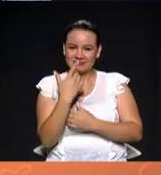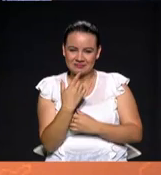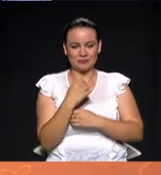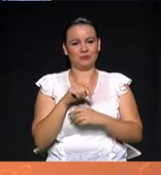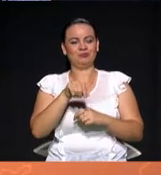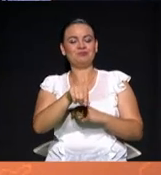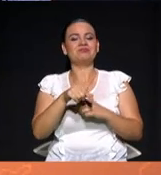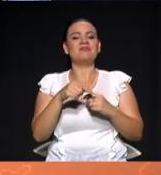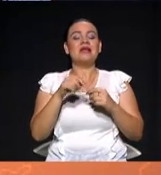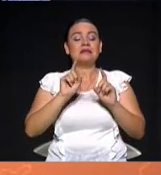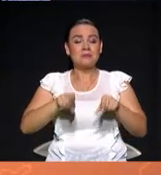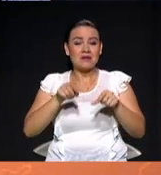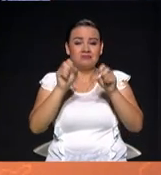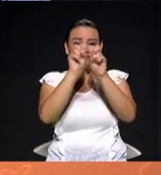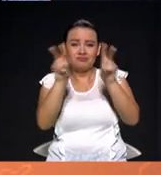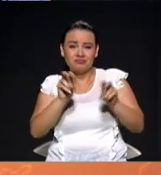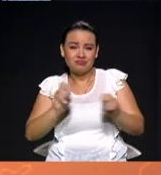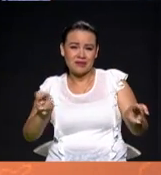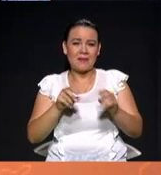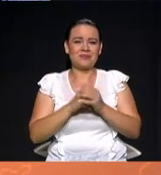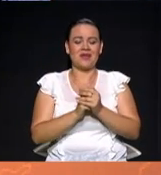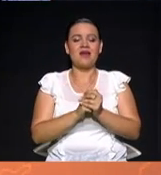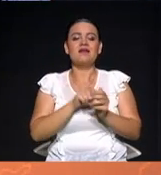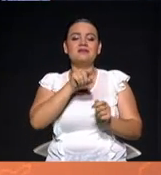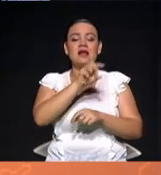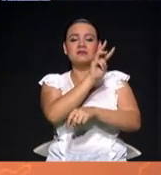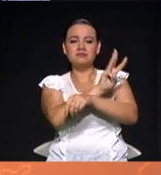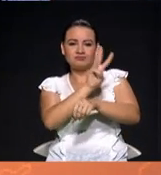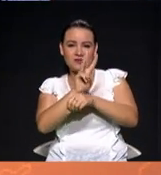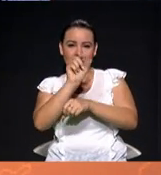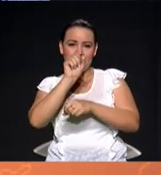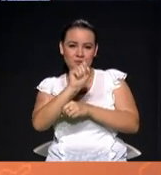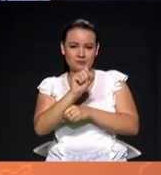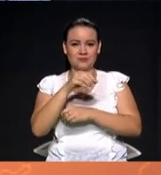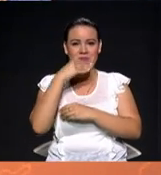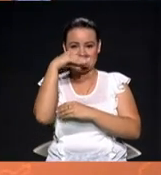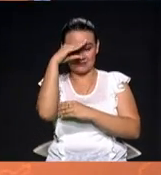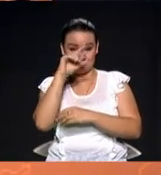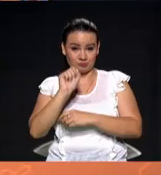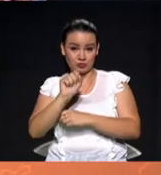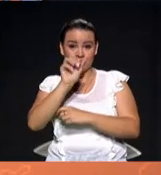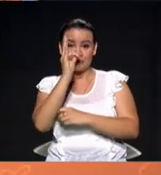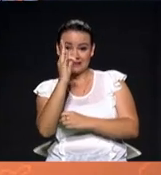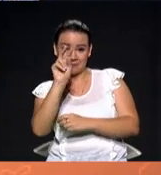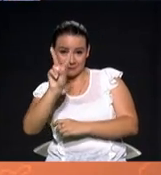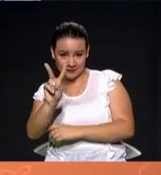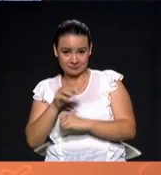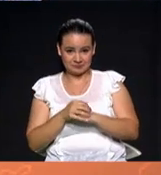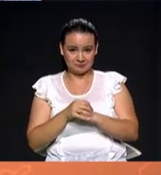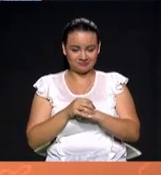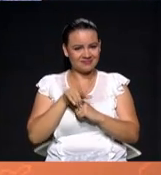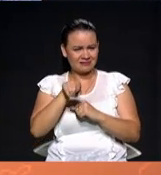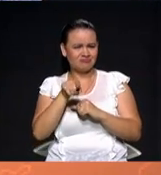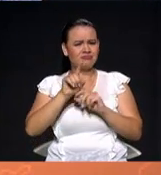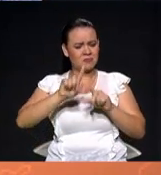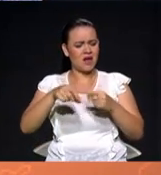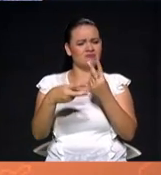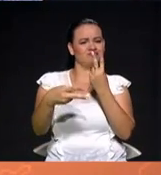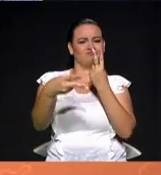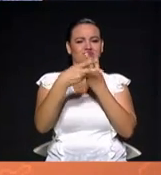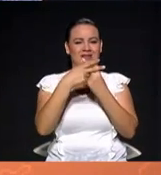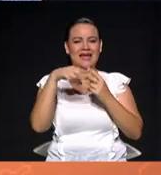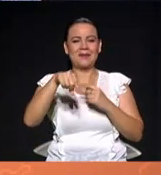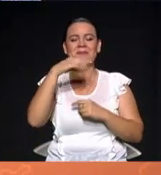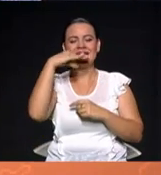también en nuestra página vía streaming www.telekom.de a través por supuesto de nuestras pantallas con el hashtag medellín